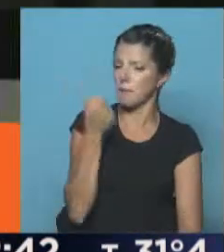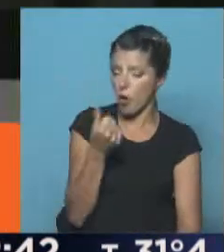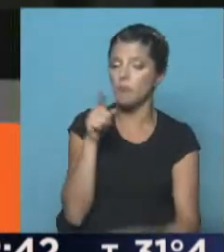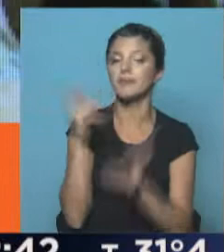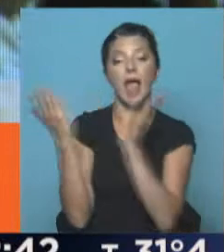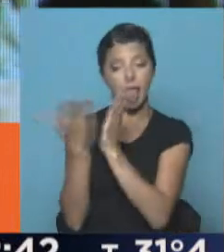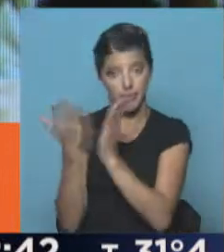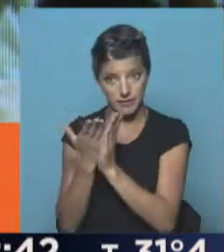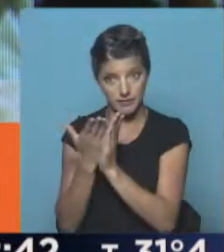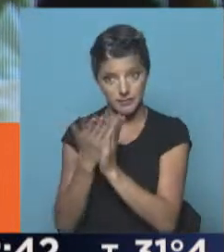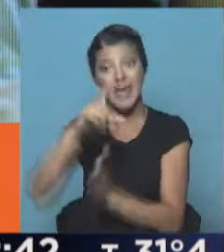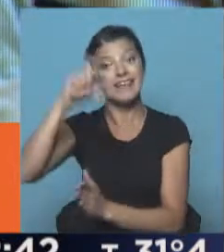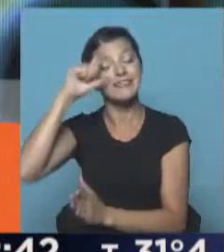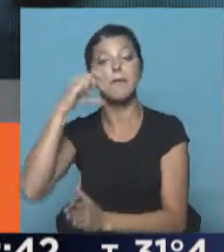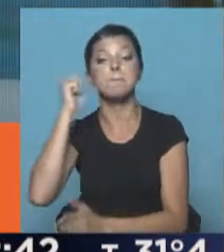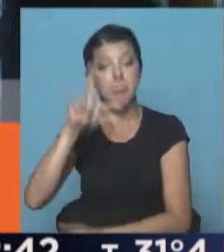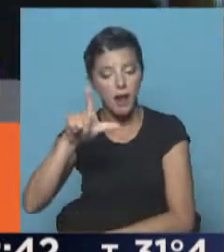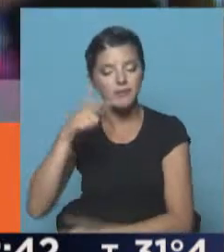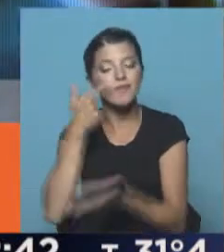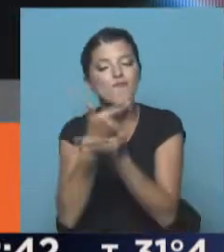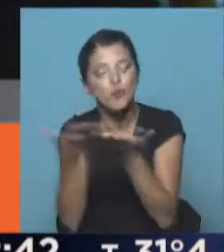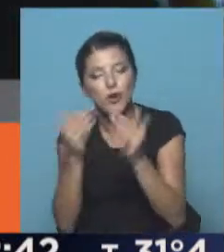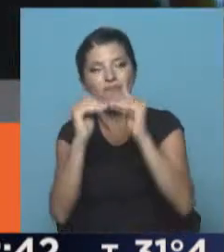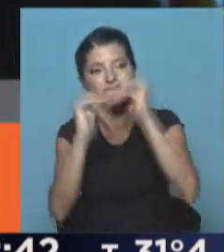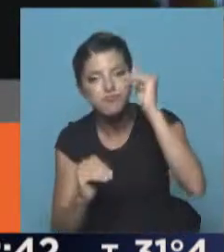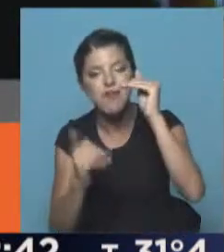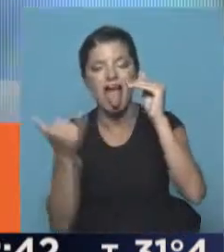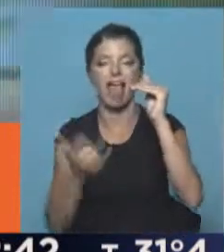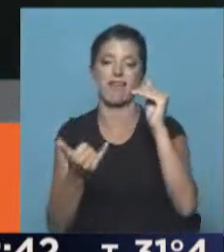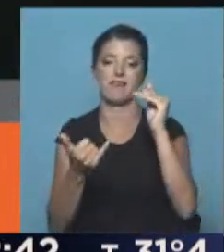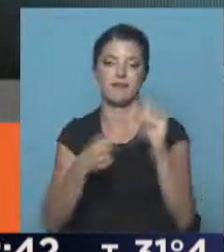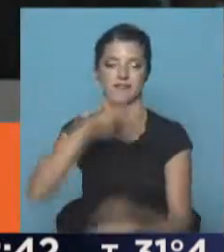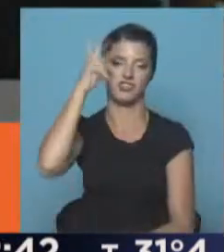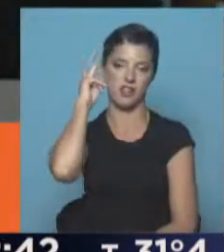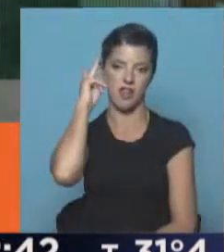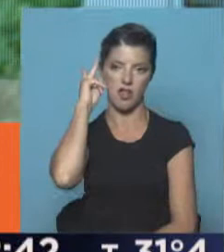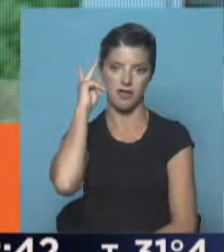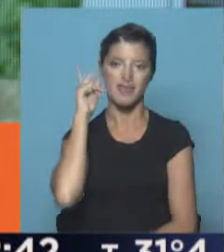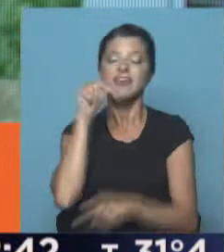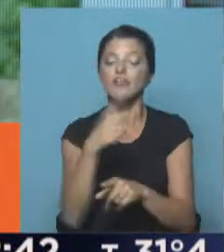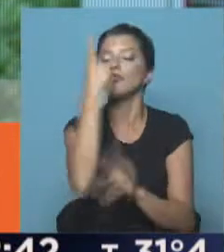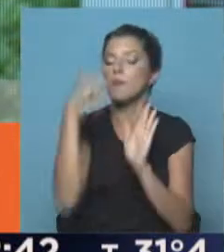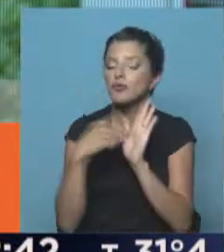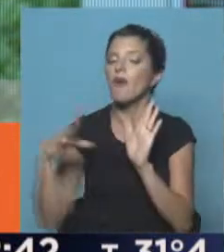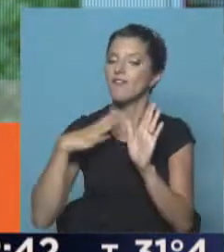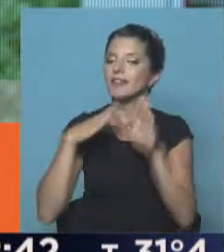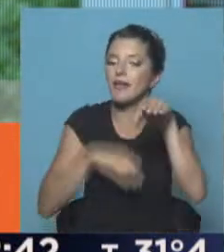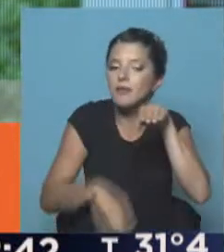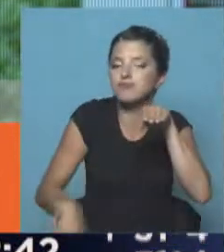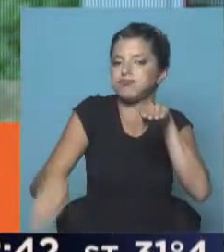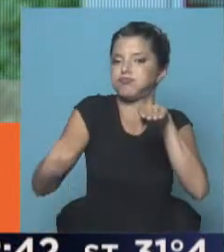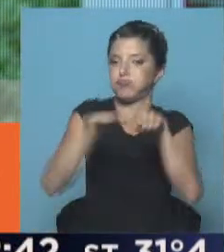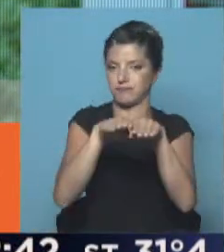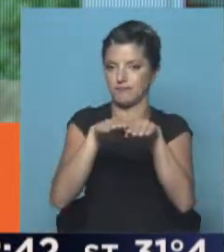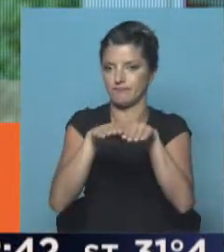que el tema de la desigualdad hay que ponerle un ojo en el tema de chile porque evidentemente es la gran asignatura pendiente de todos los gobiernos y